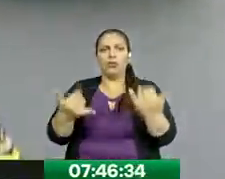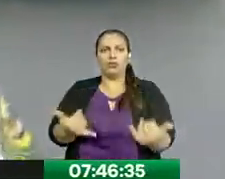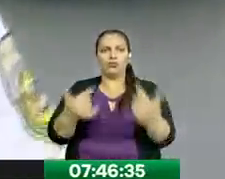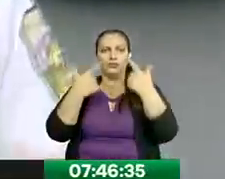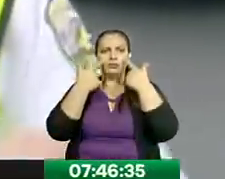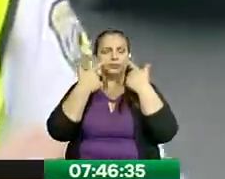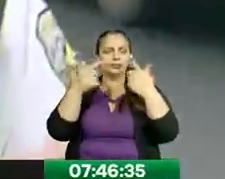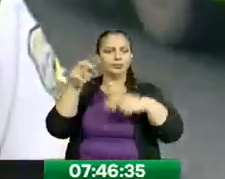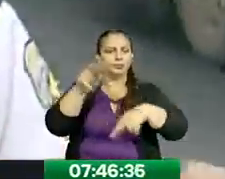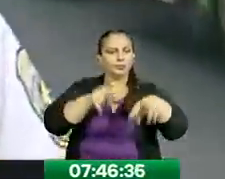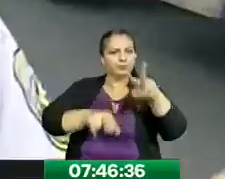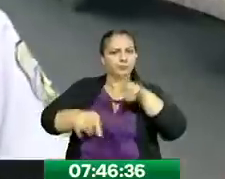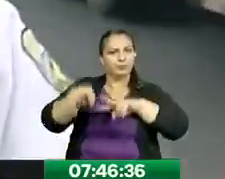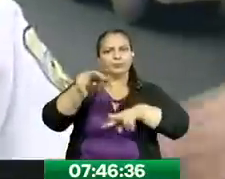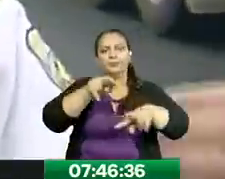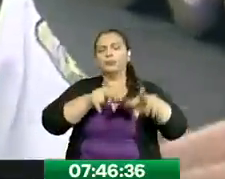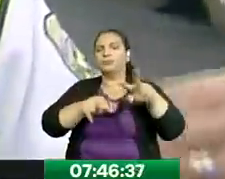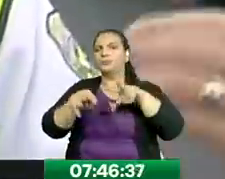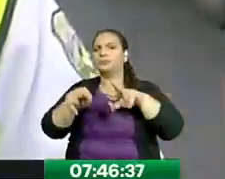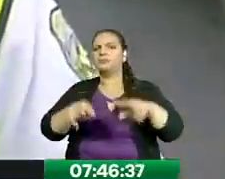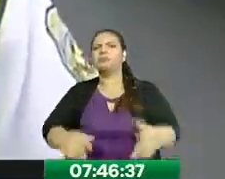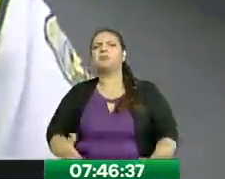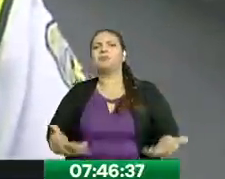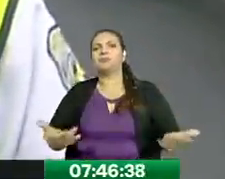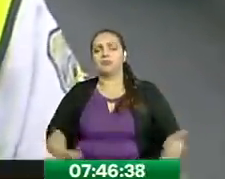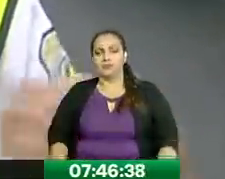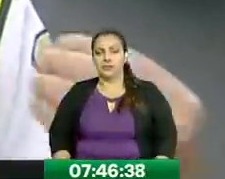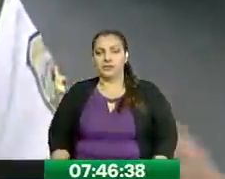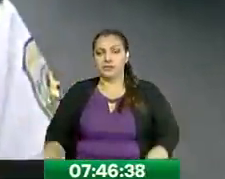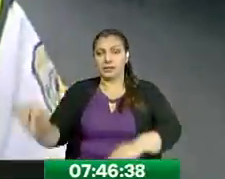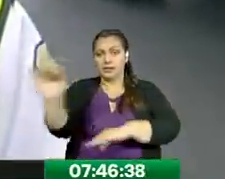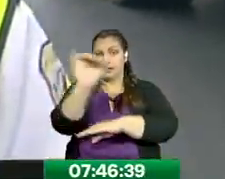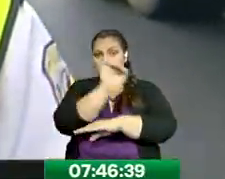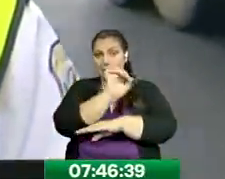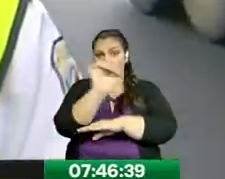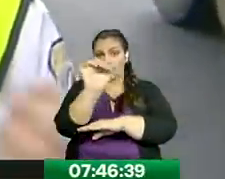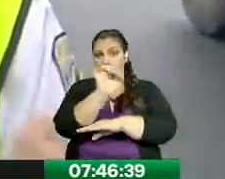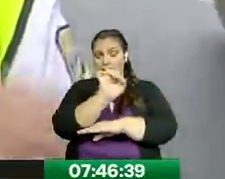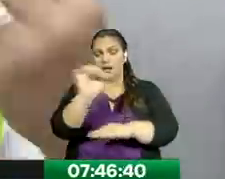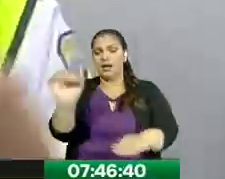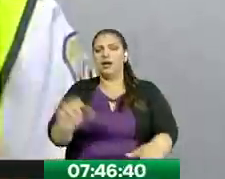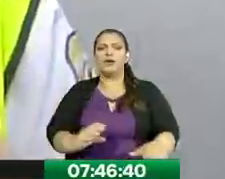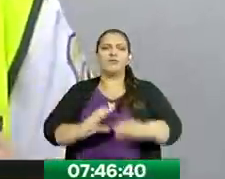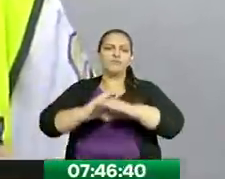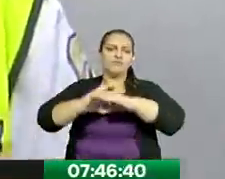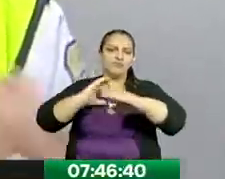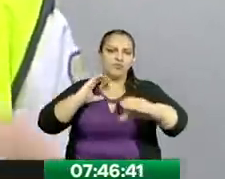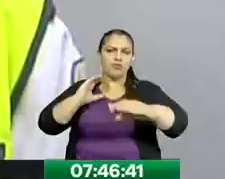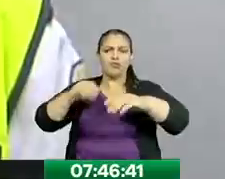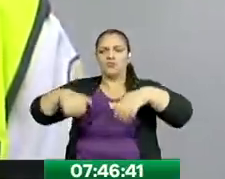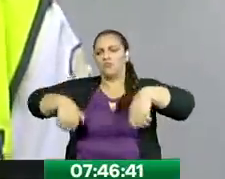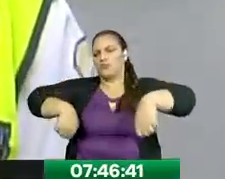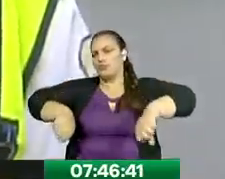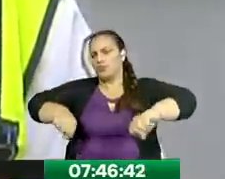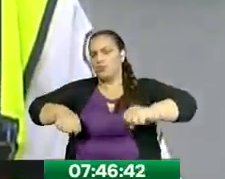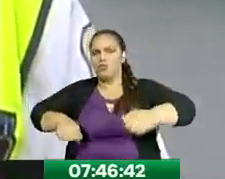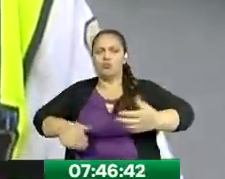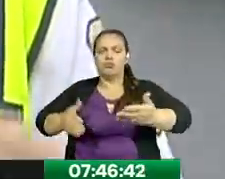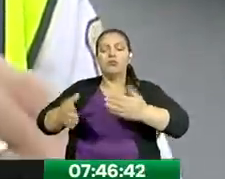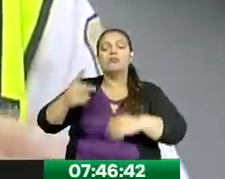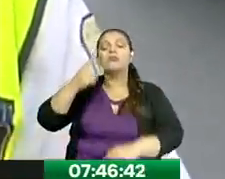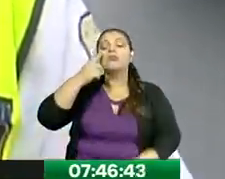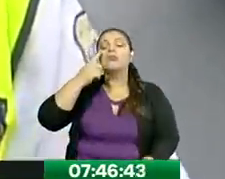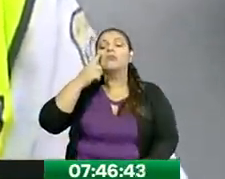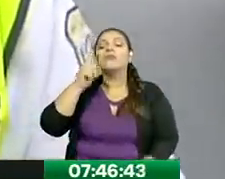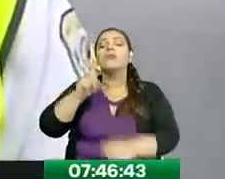demás controles básicos permanentes el chequeo tanto de los documentos habilitantes del conductor con matrícula en las licencias